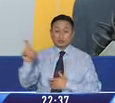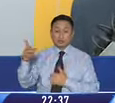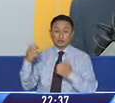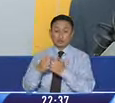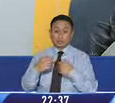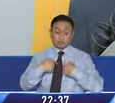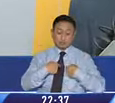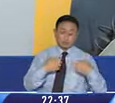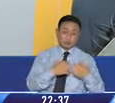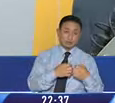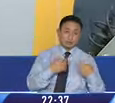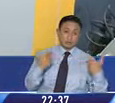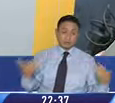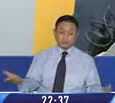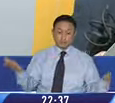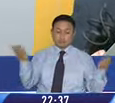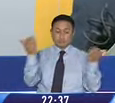mi equipo,